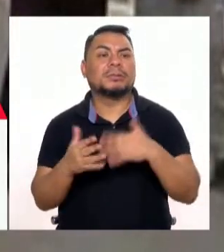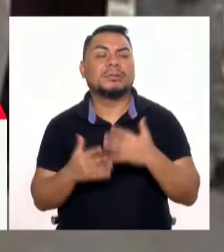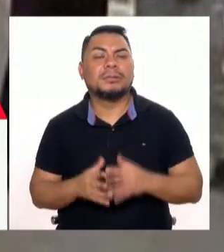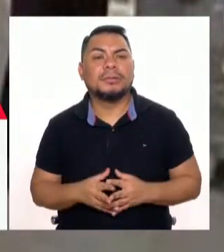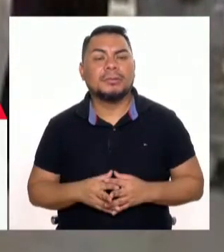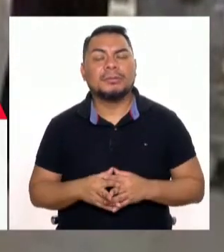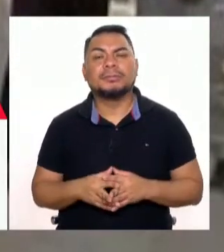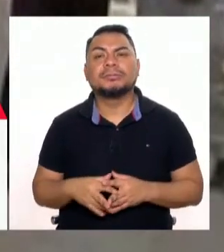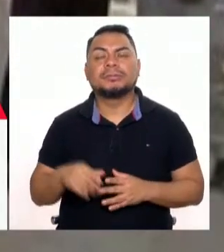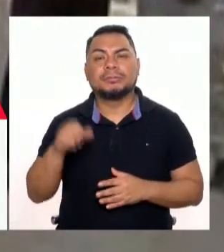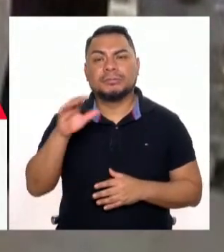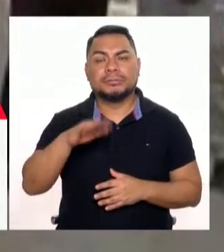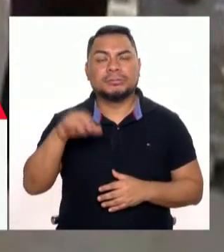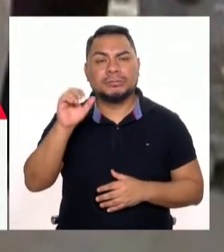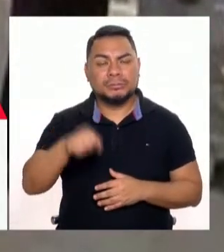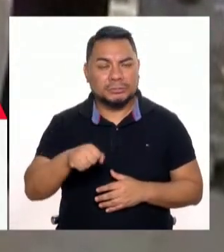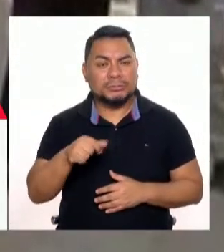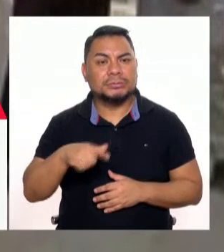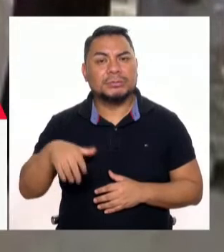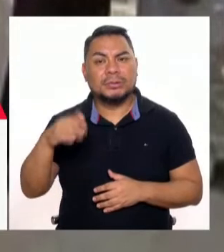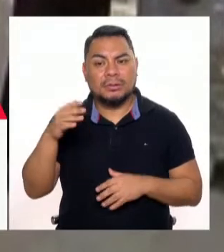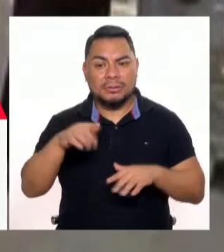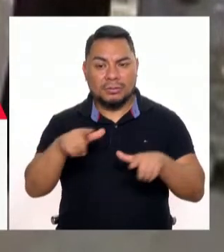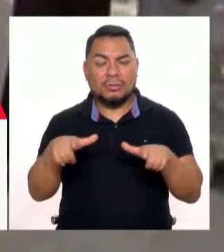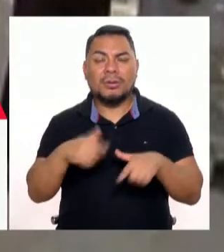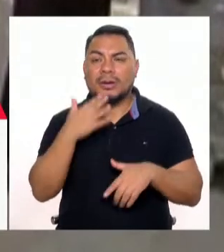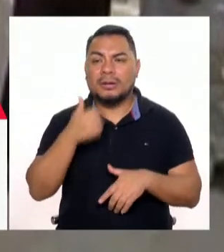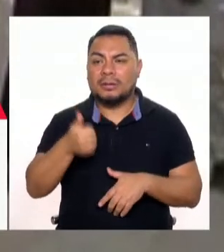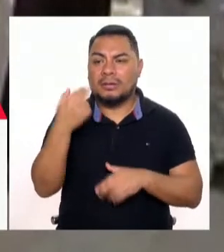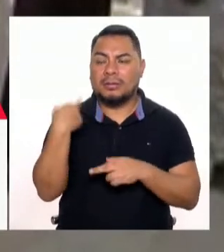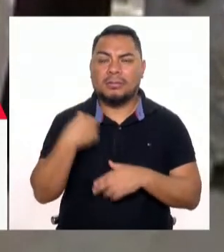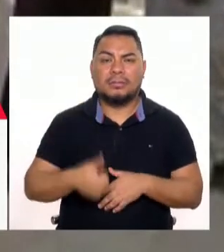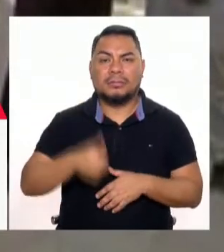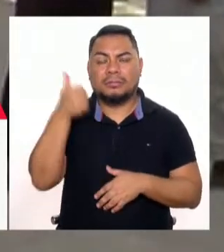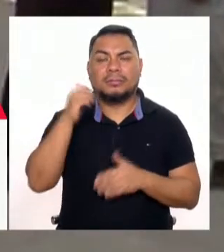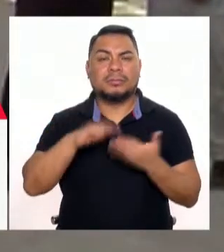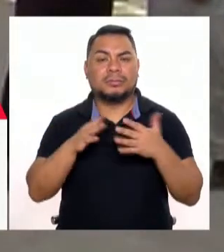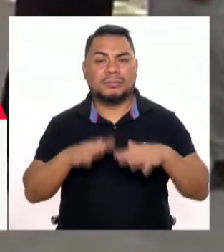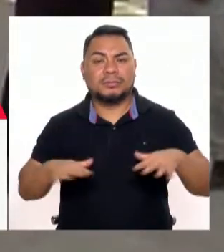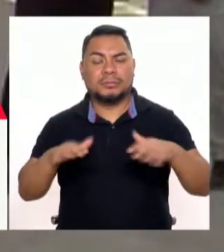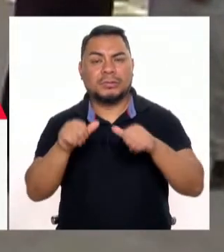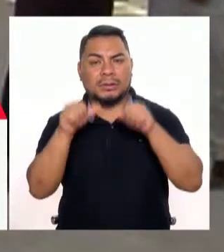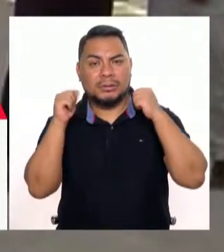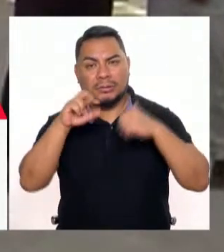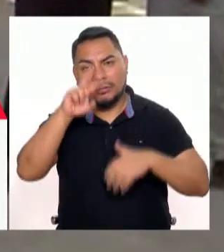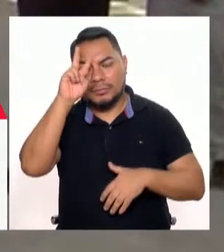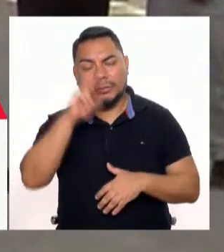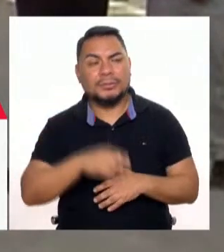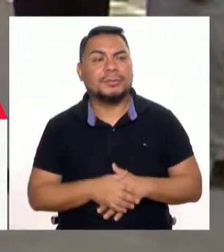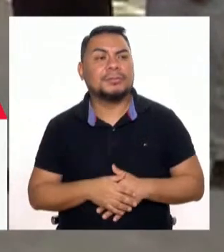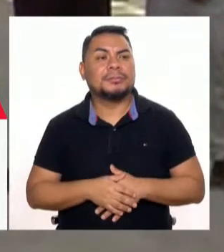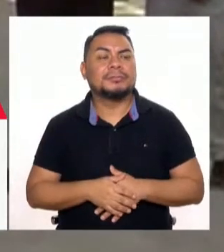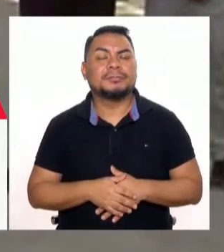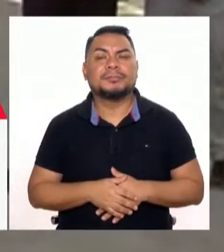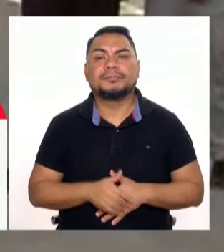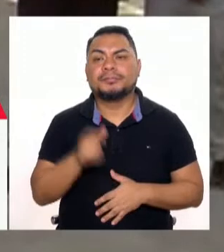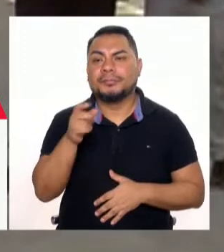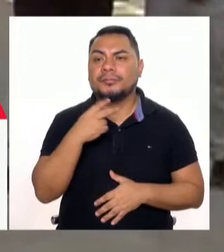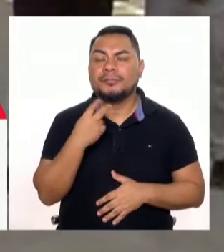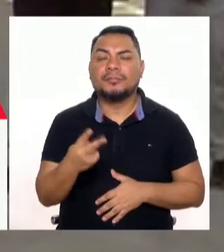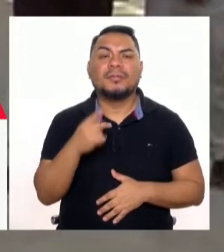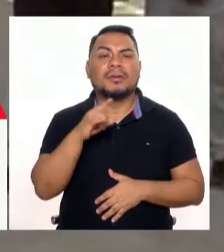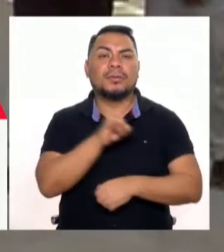de lo mío Robles y los plomayos al presidente de la comunidad amazónica del Perú la voz de